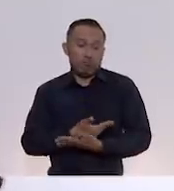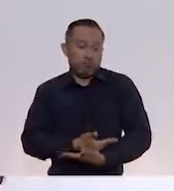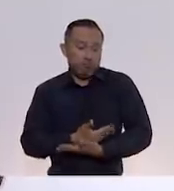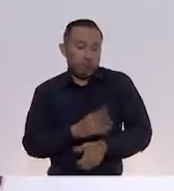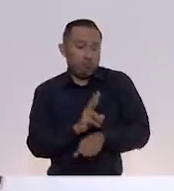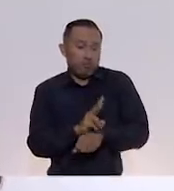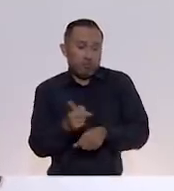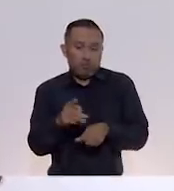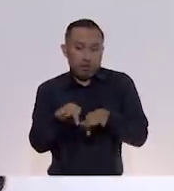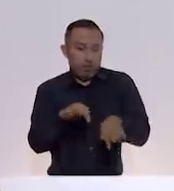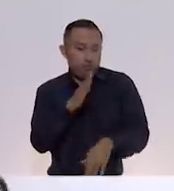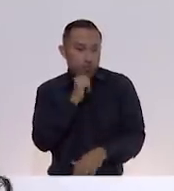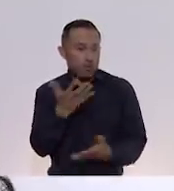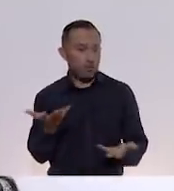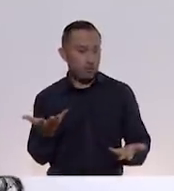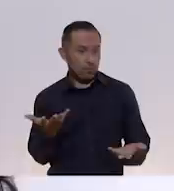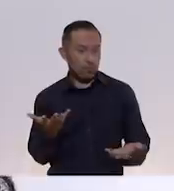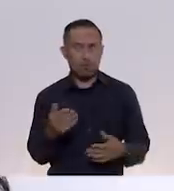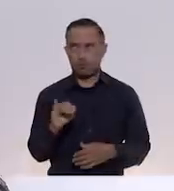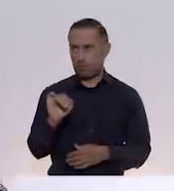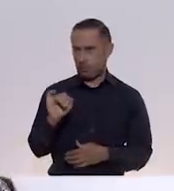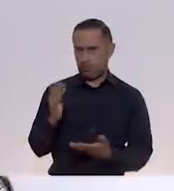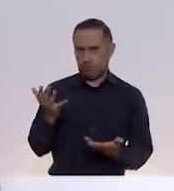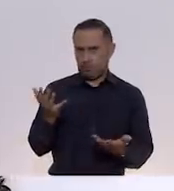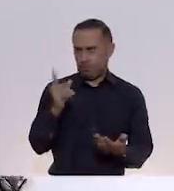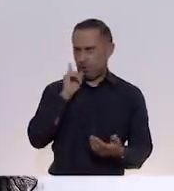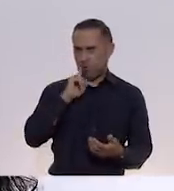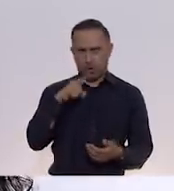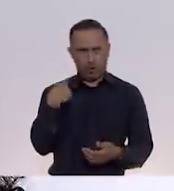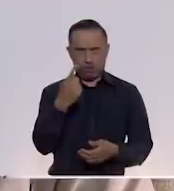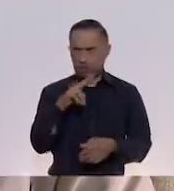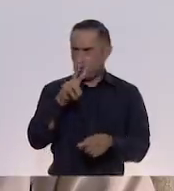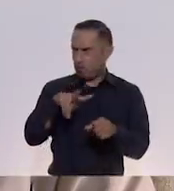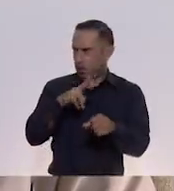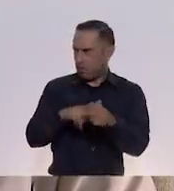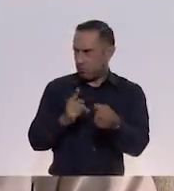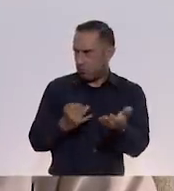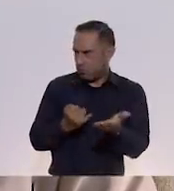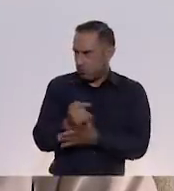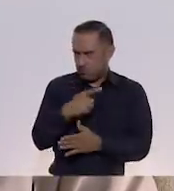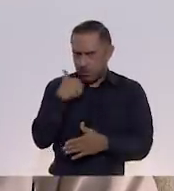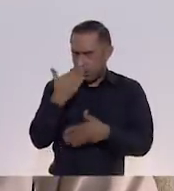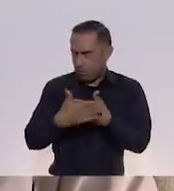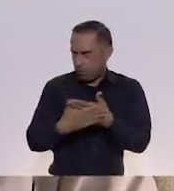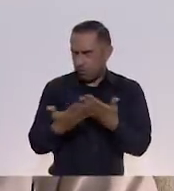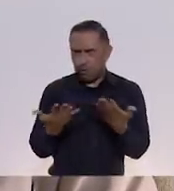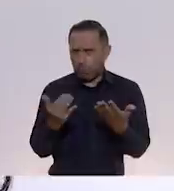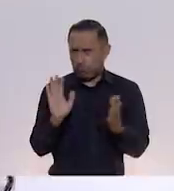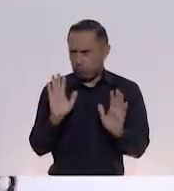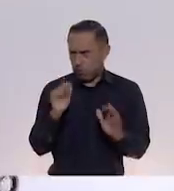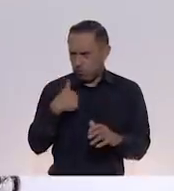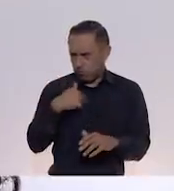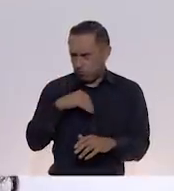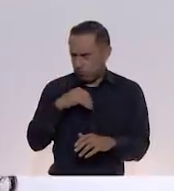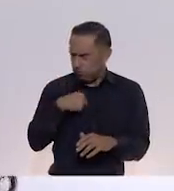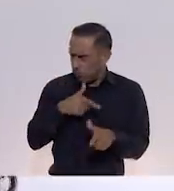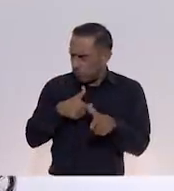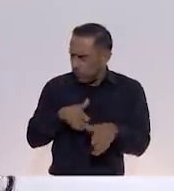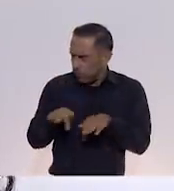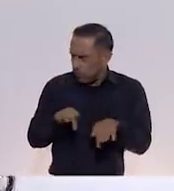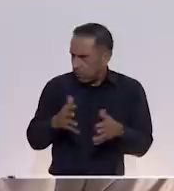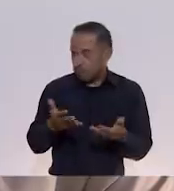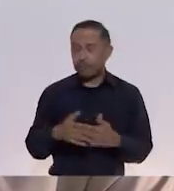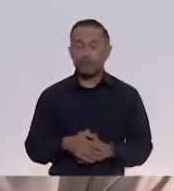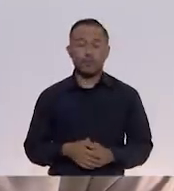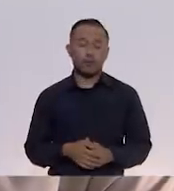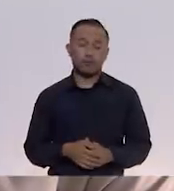es una decisión que muchas mujeres toman y, digo, es muy respetable, pero yo nunca haría algo así. Híjoles, Josefina, me temo que no